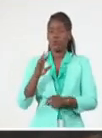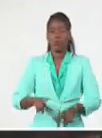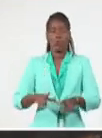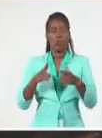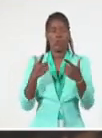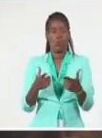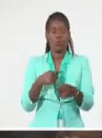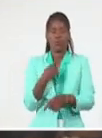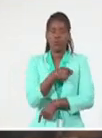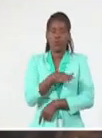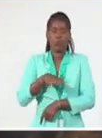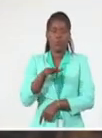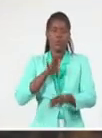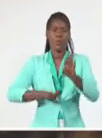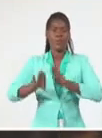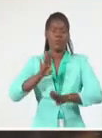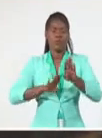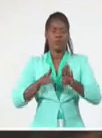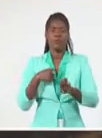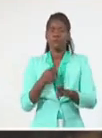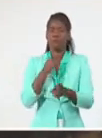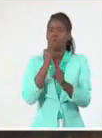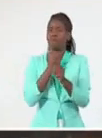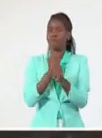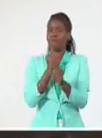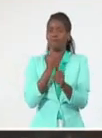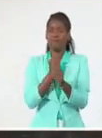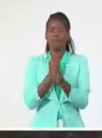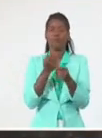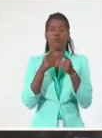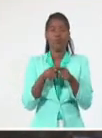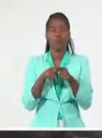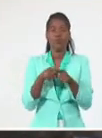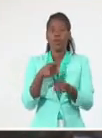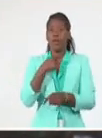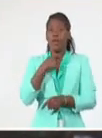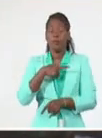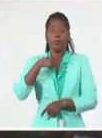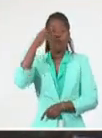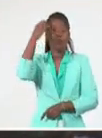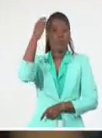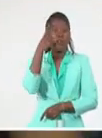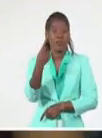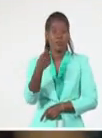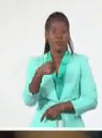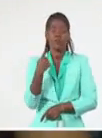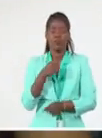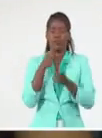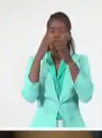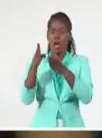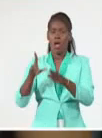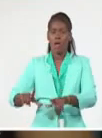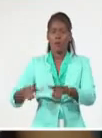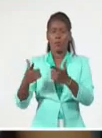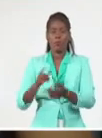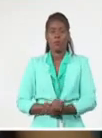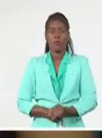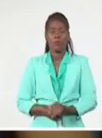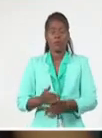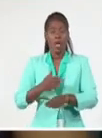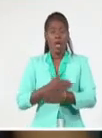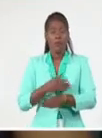estamos aquí cumpliendo esta labor y siempre para todo lo que nuestros bailes a falta nosotros le vamos a cumplir hemos aprendido a pensar